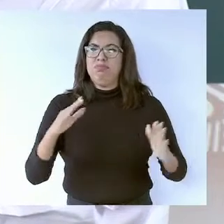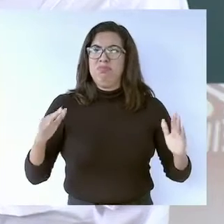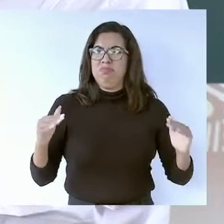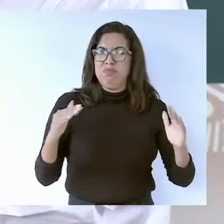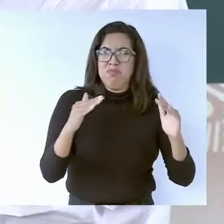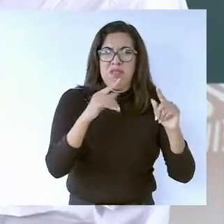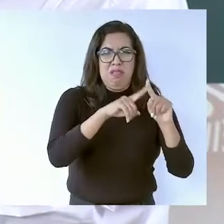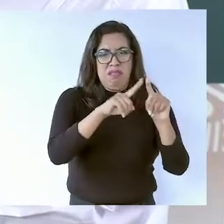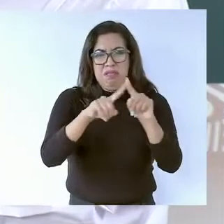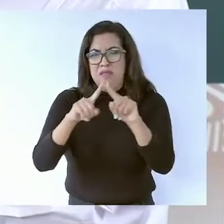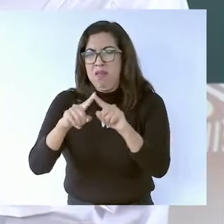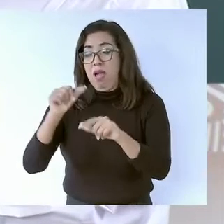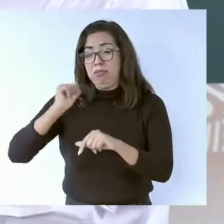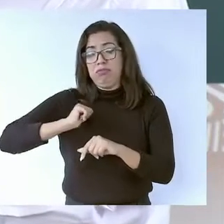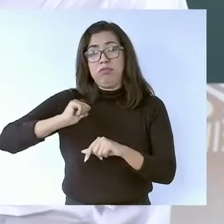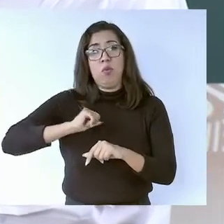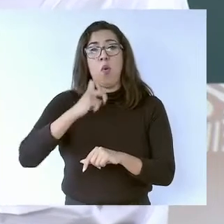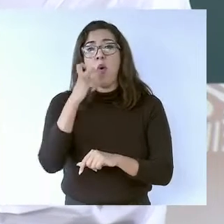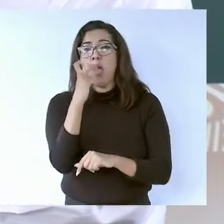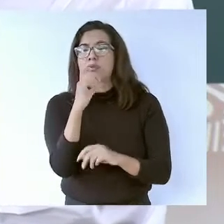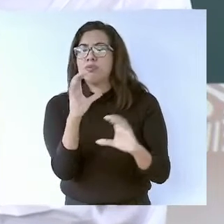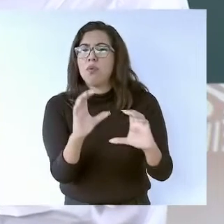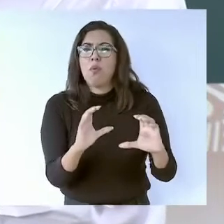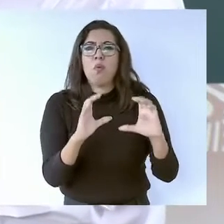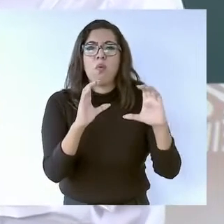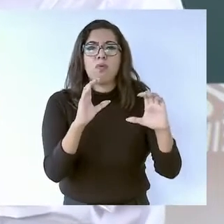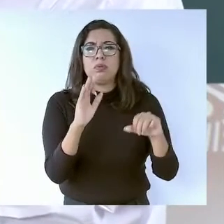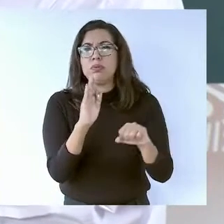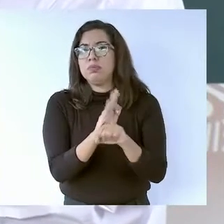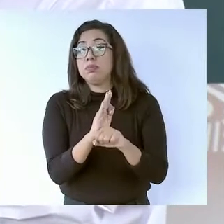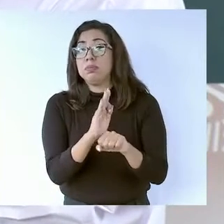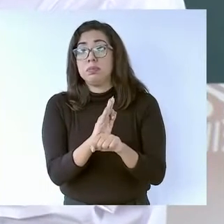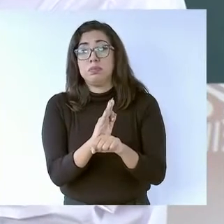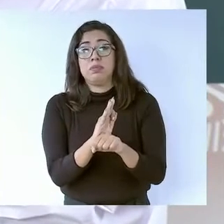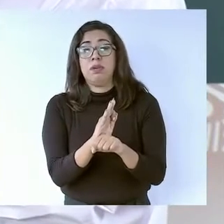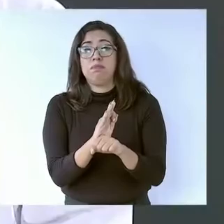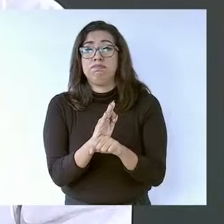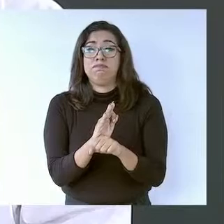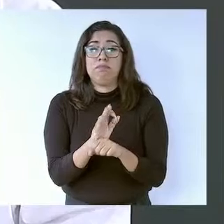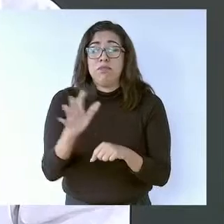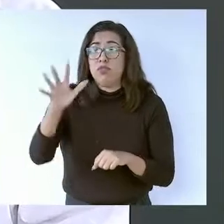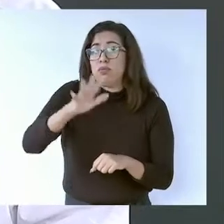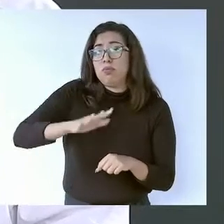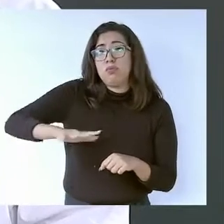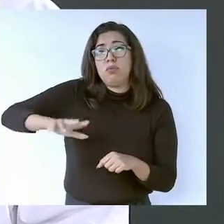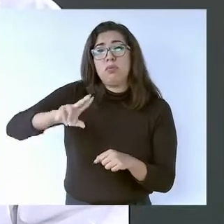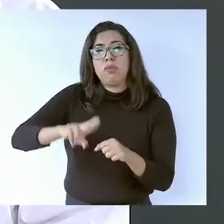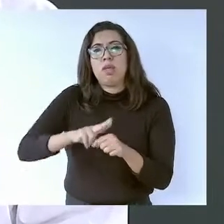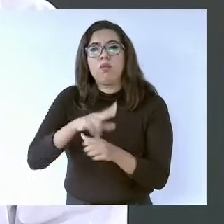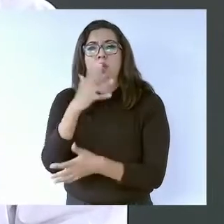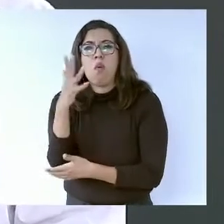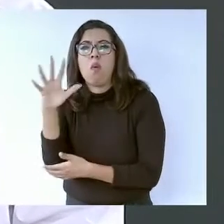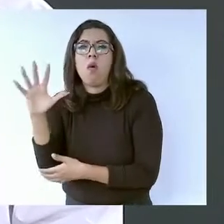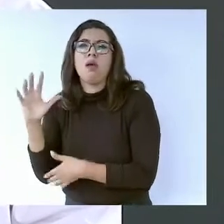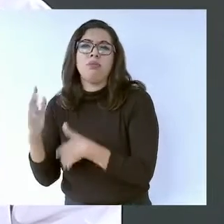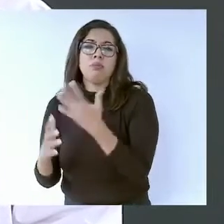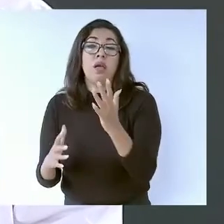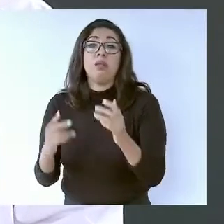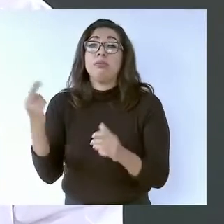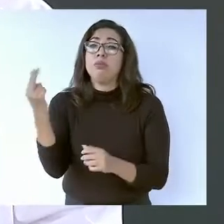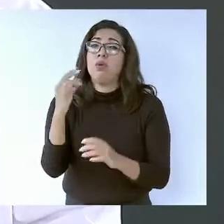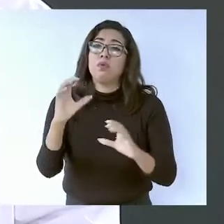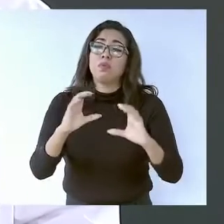énfasis que se ha puesto en el máximo cuidado hacia el medio ambiente, siendo un claro ejemplo el hecho de que el tren